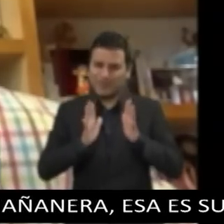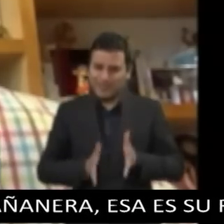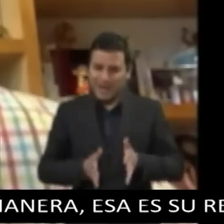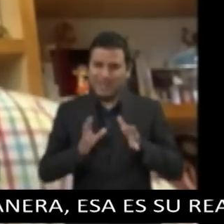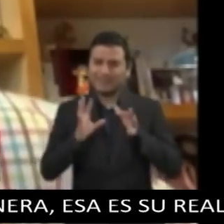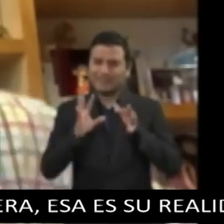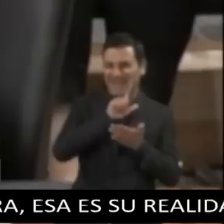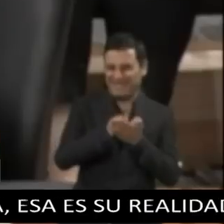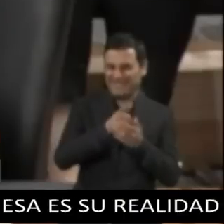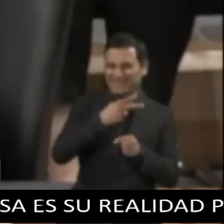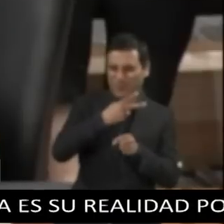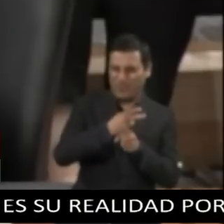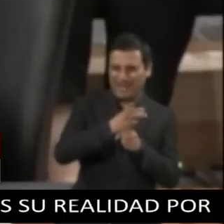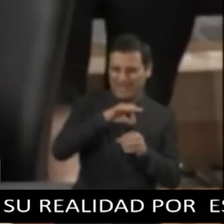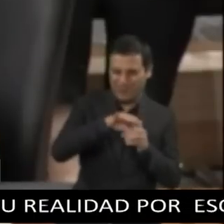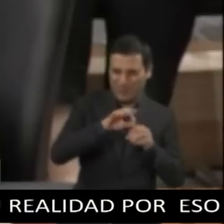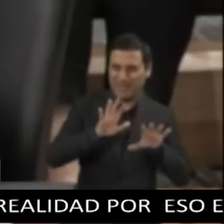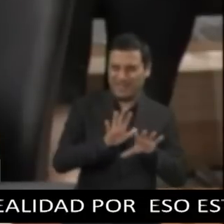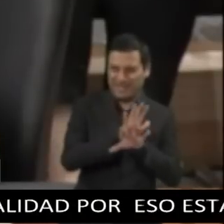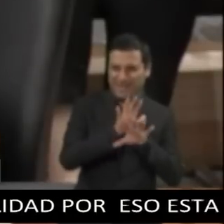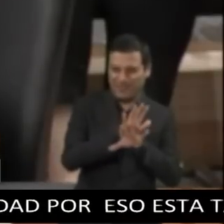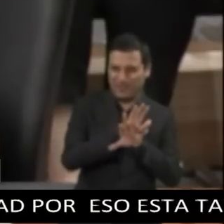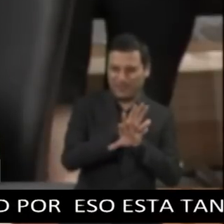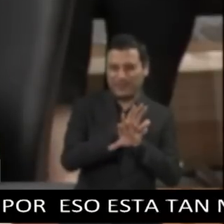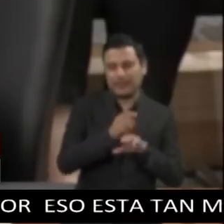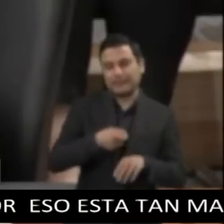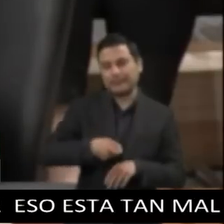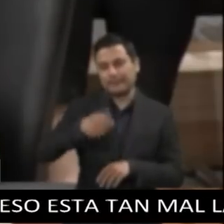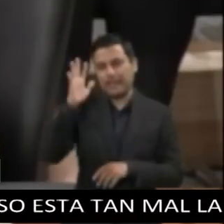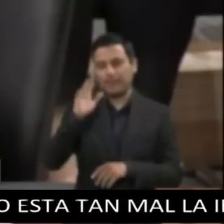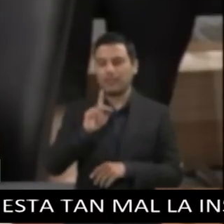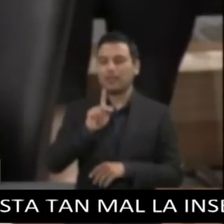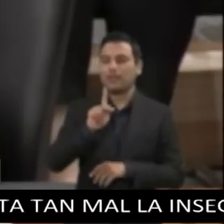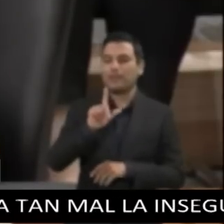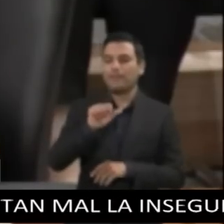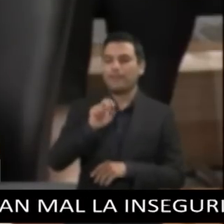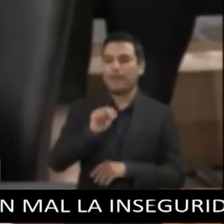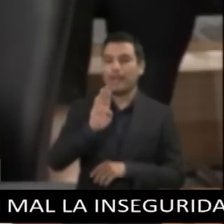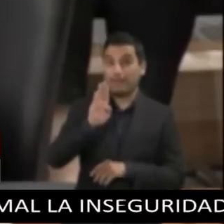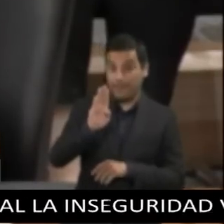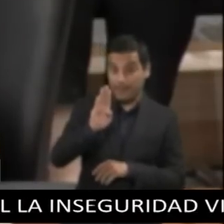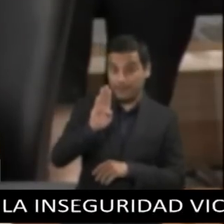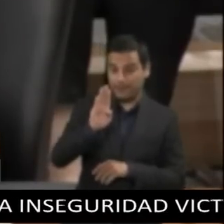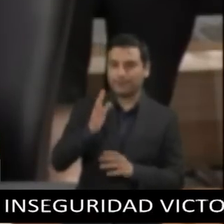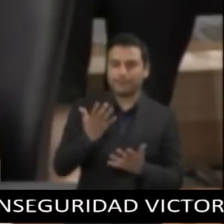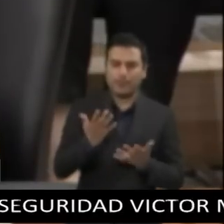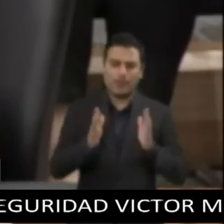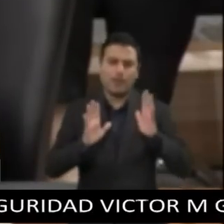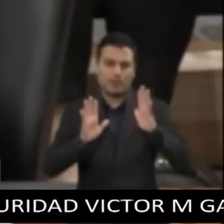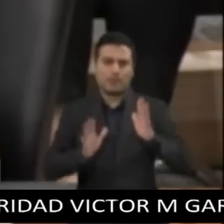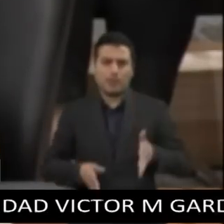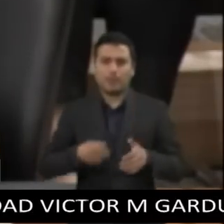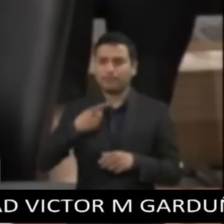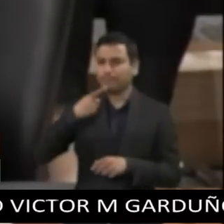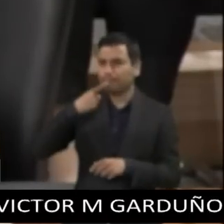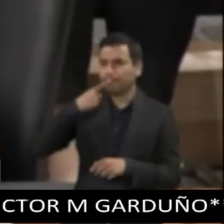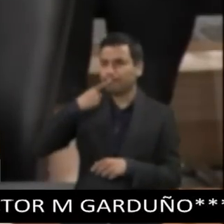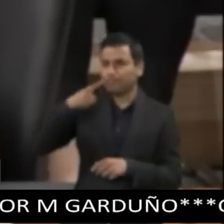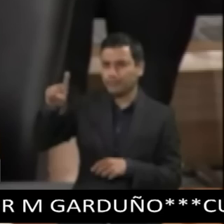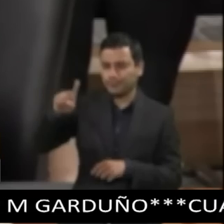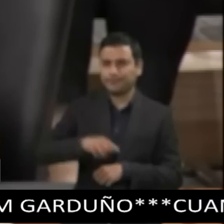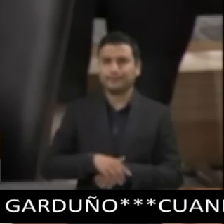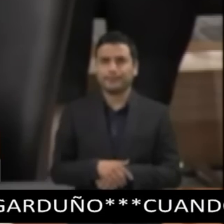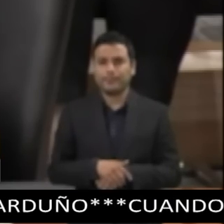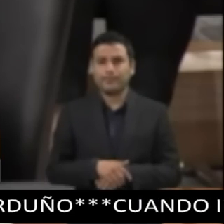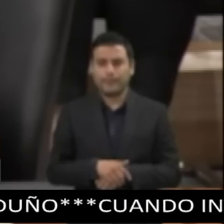por último te quito un minuto más para pedirte una explicación qué va a pasar ahora cuál es el camino que falta por recorrer en este proceso